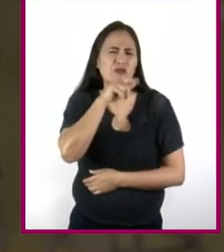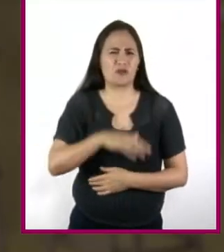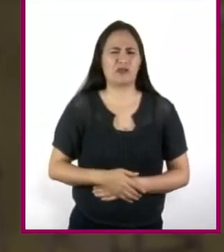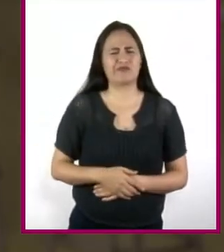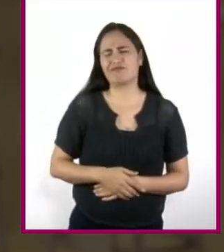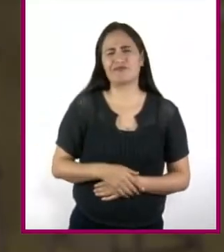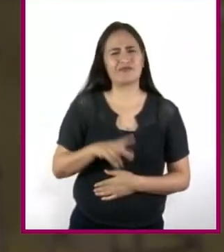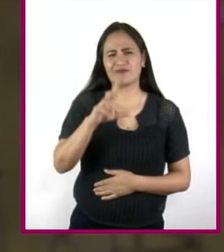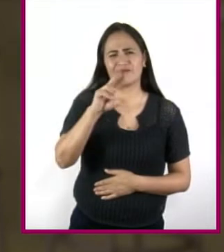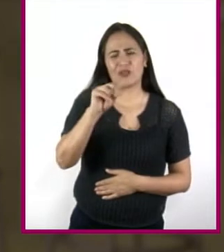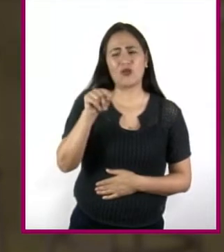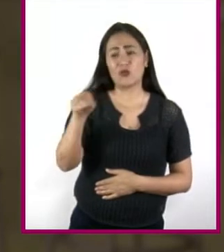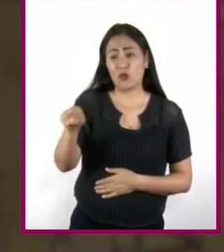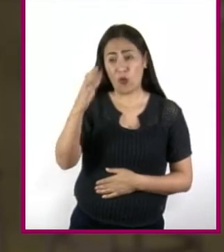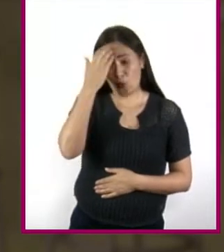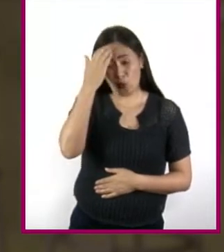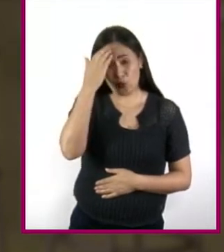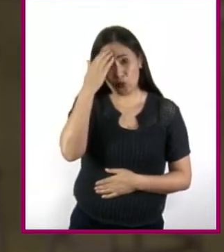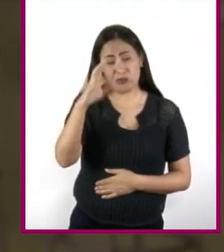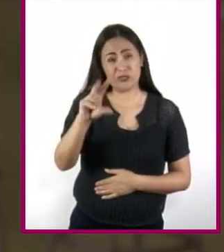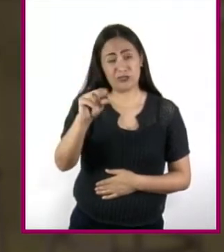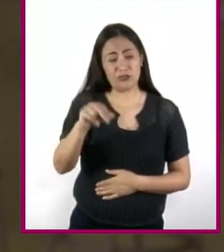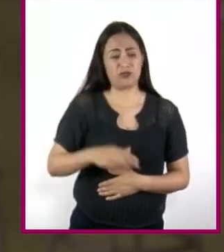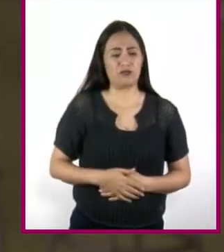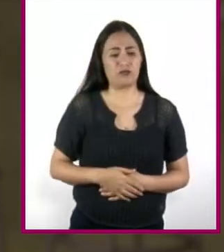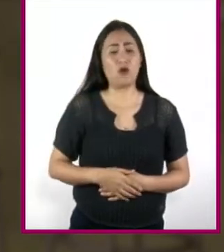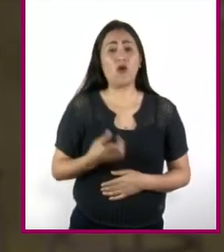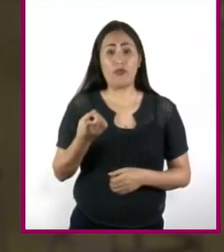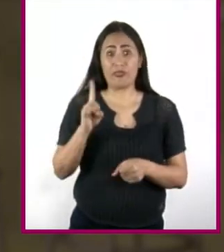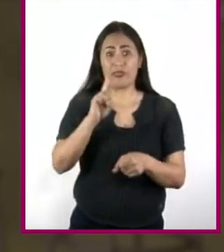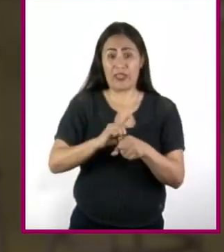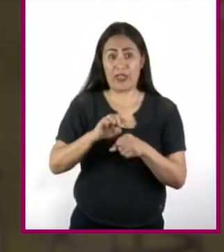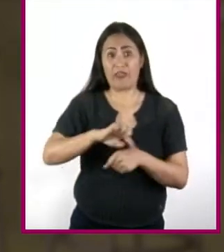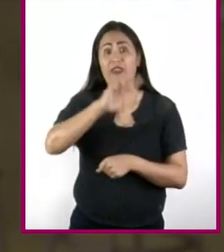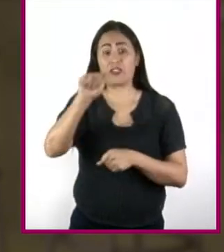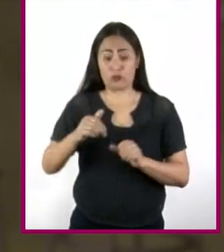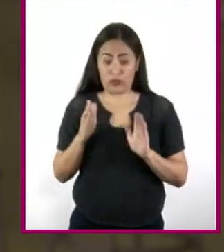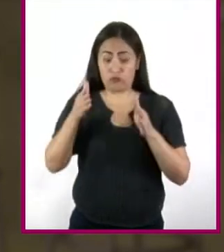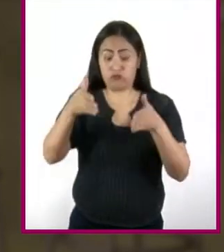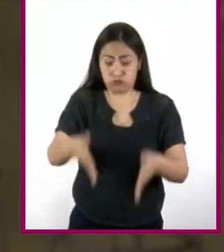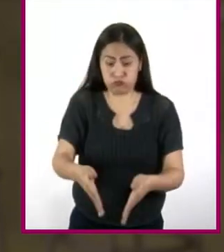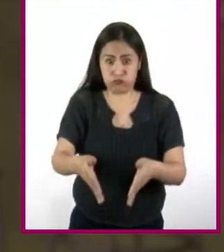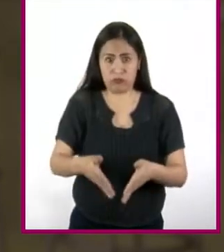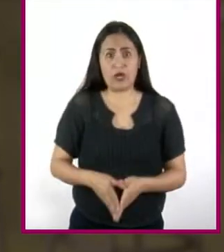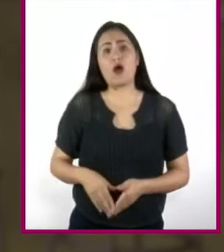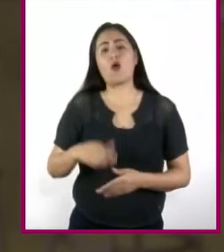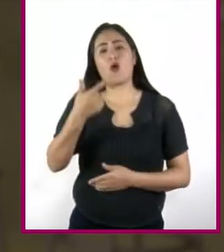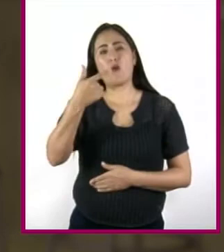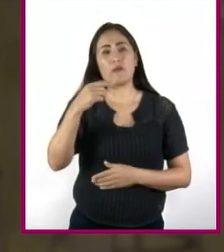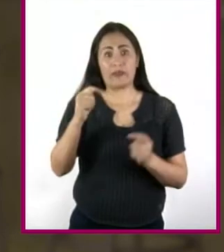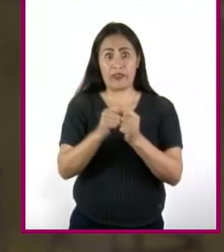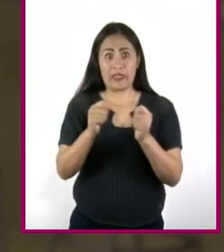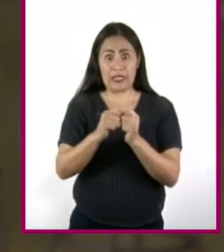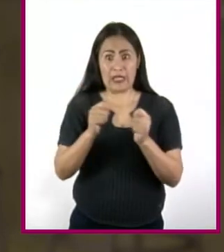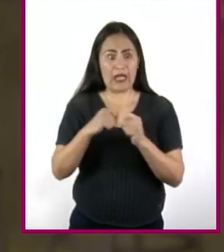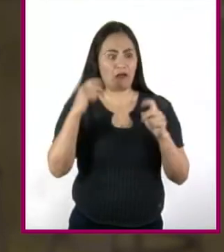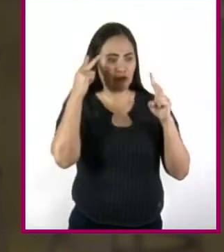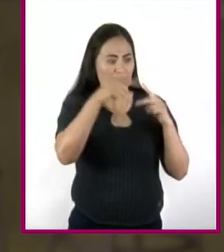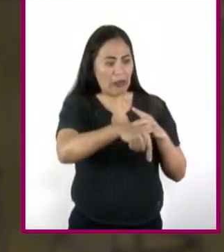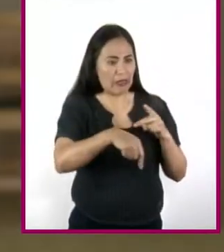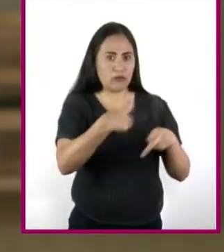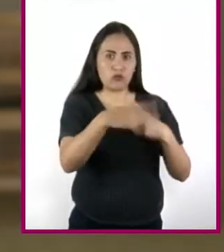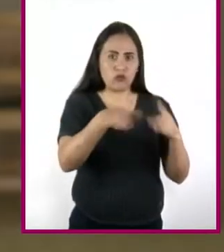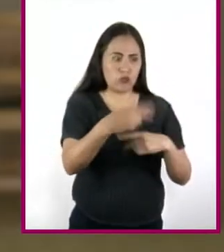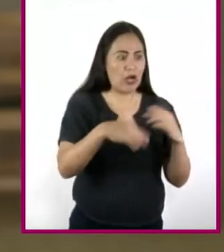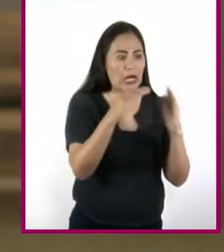conoces. Con decirte que el día siguiente del entierro ya estaba mi tía Guadalupe en la casa de mi abuelo. Que porque lo